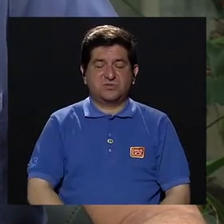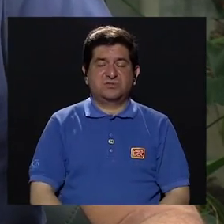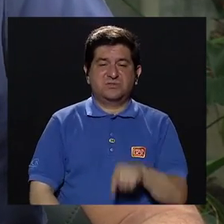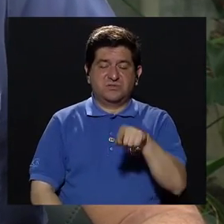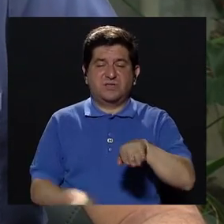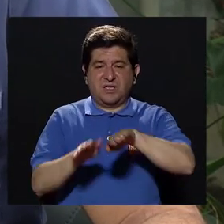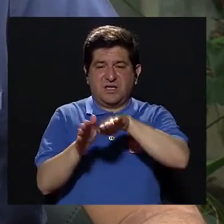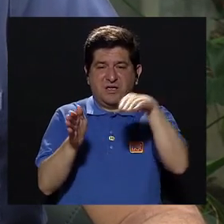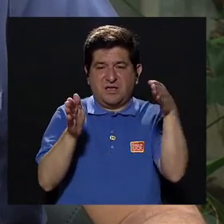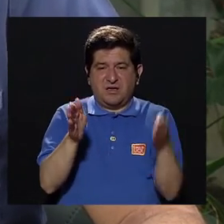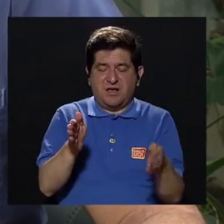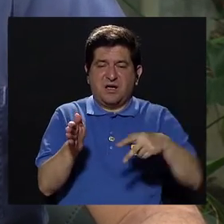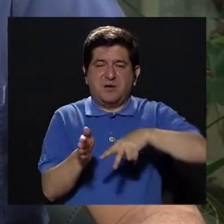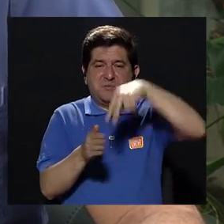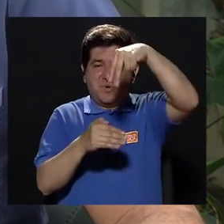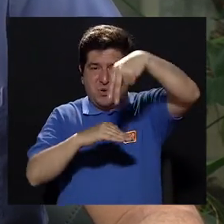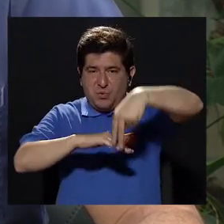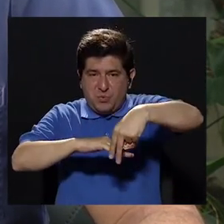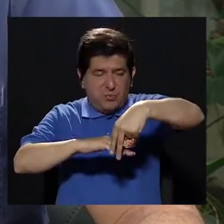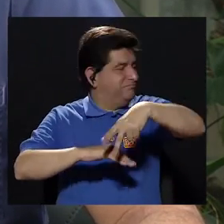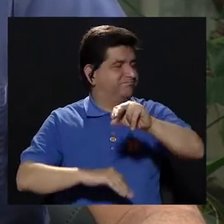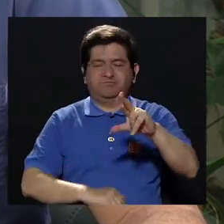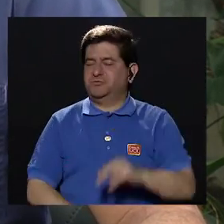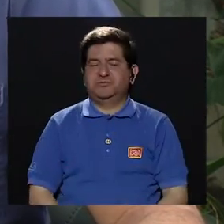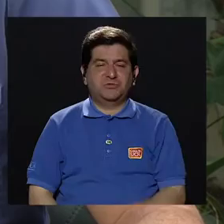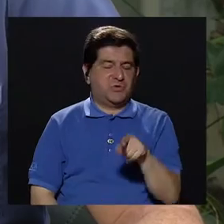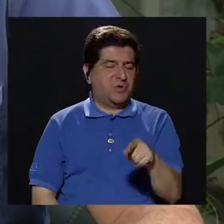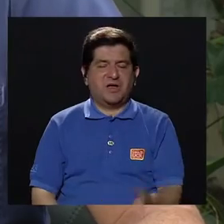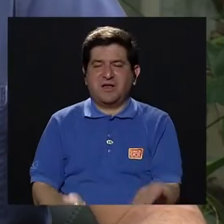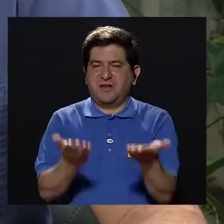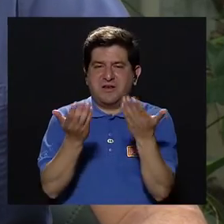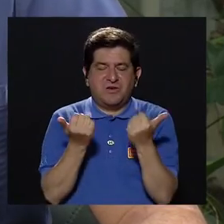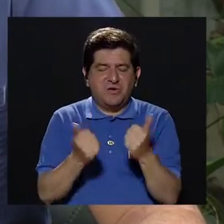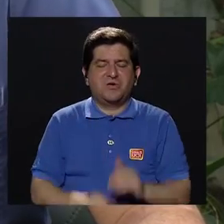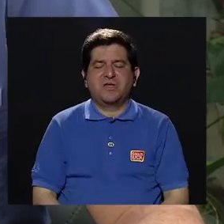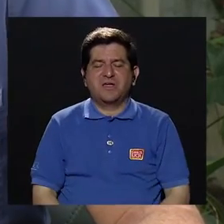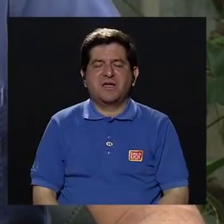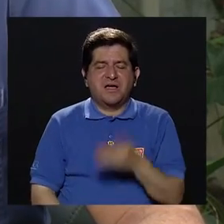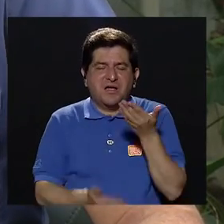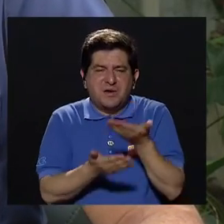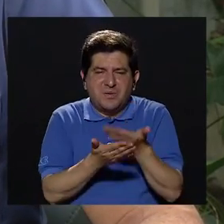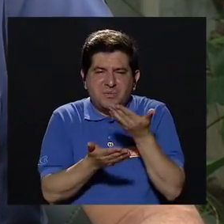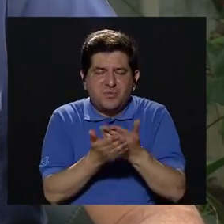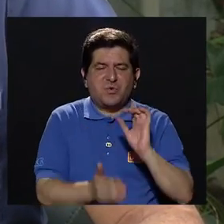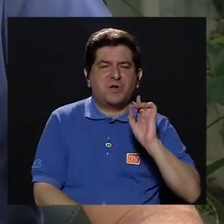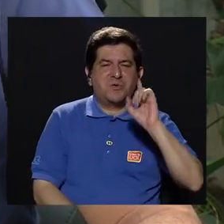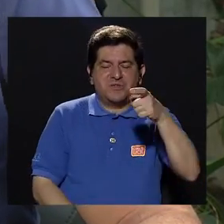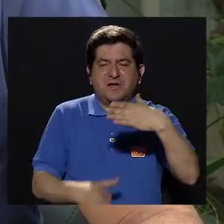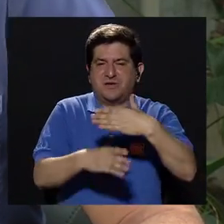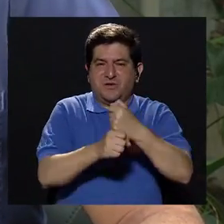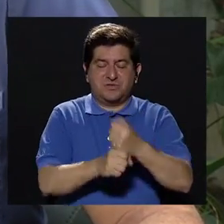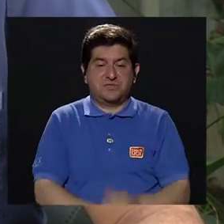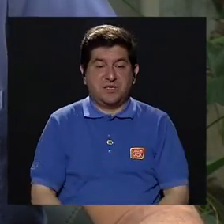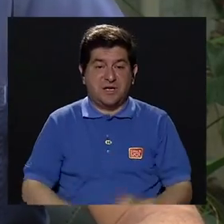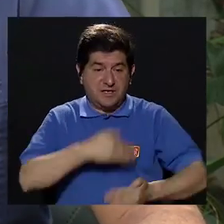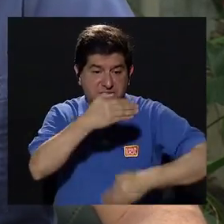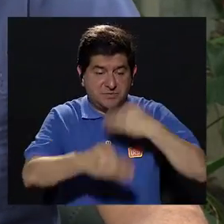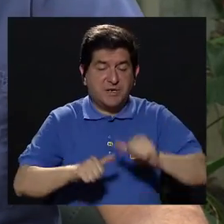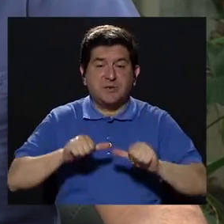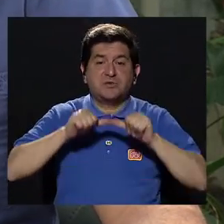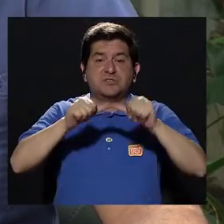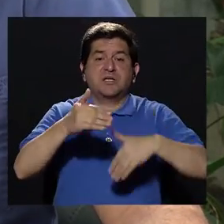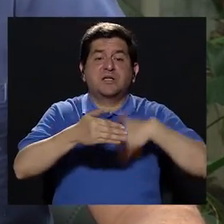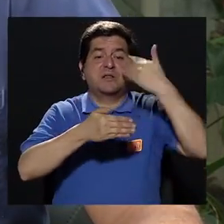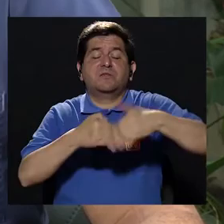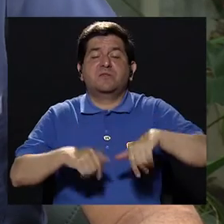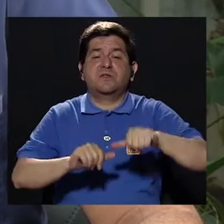cama. Él no tiene deseos ni siquiera dar los pasos adecuados para hacer las pruebas diagnósticas de cómo vamos a